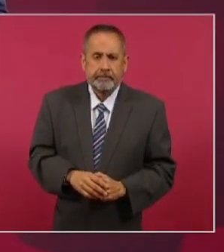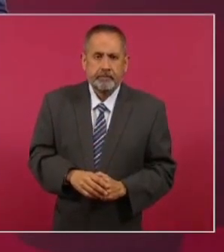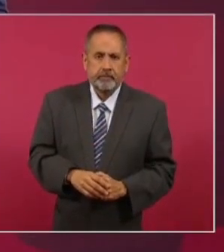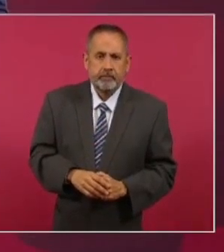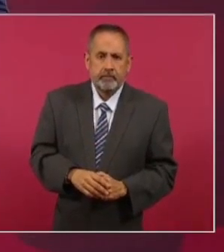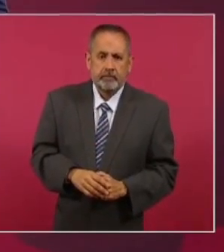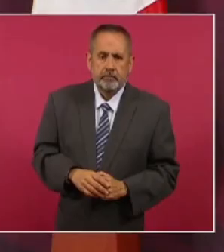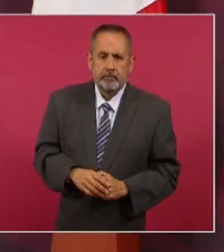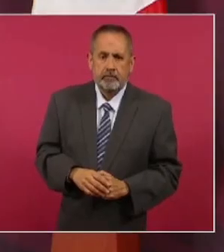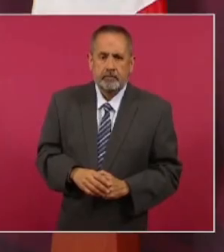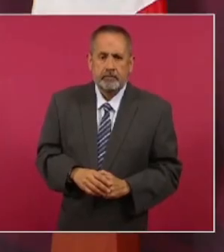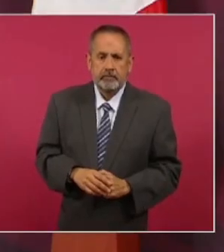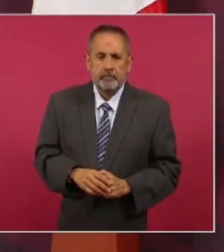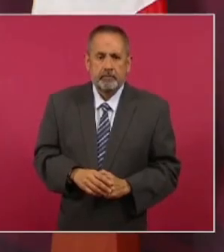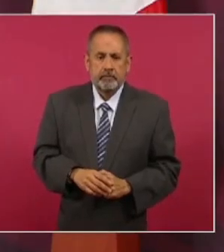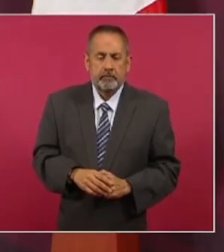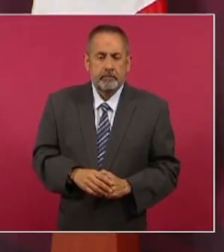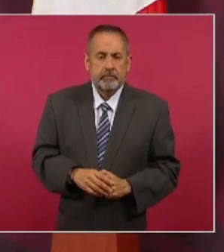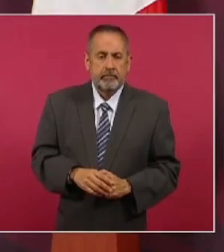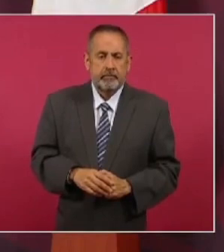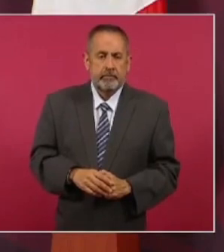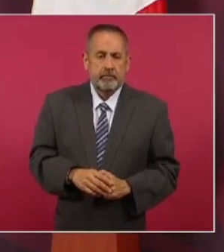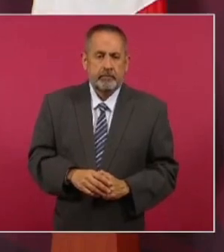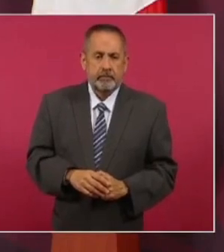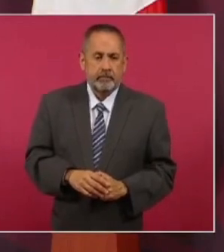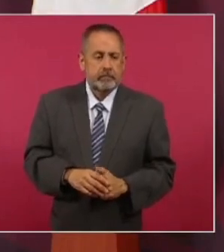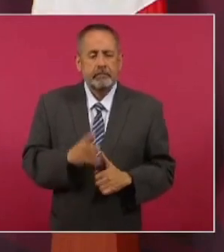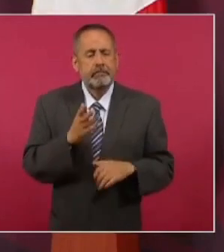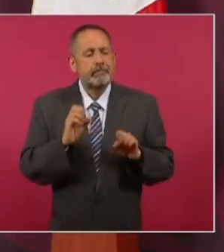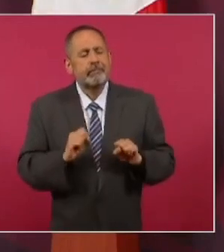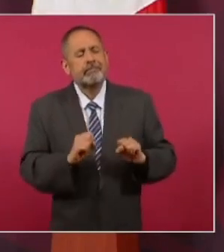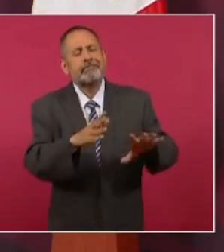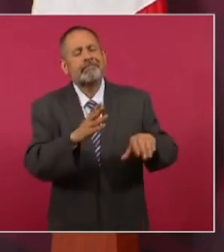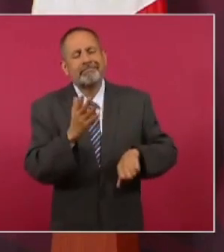este y no hay impunidad